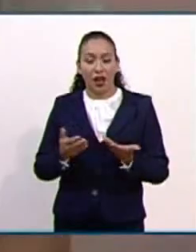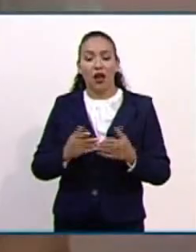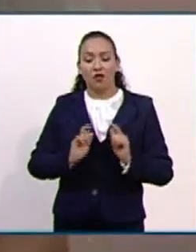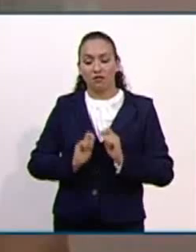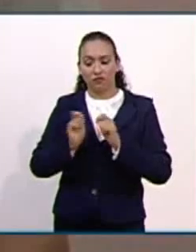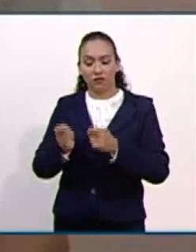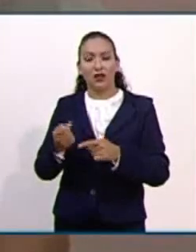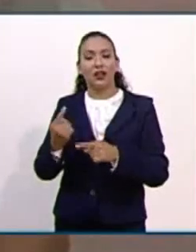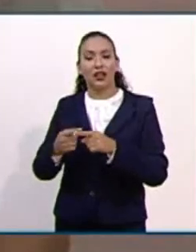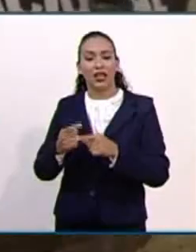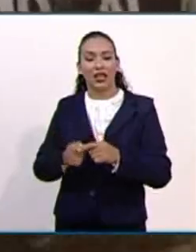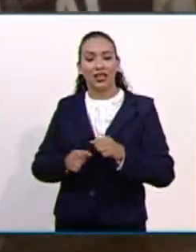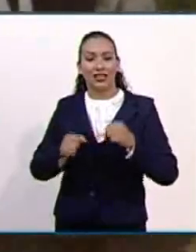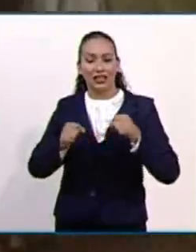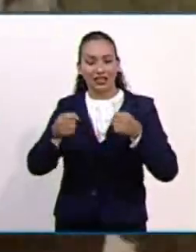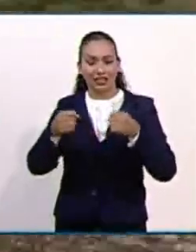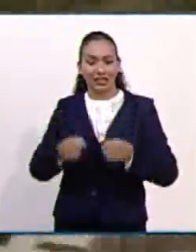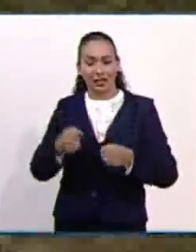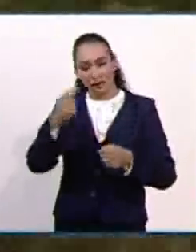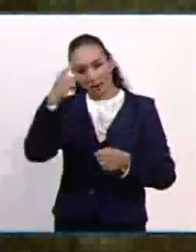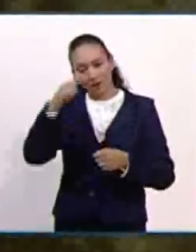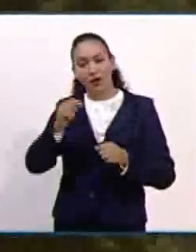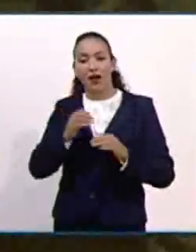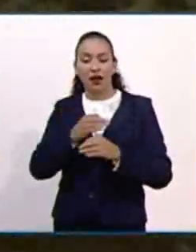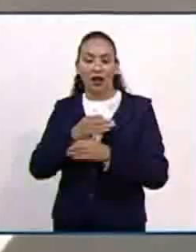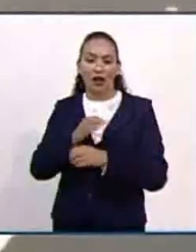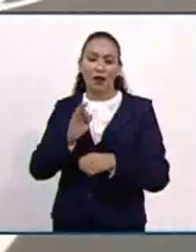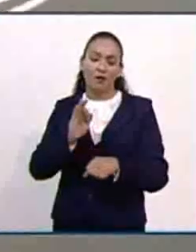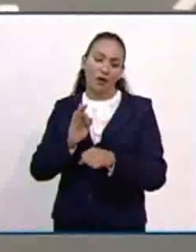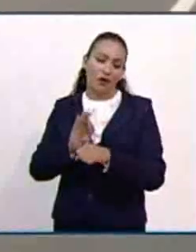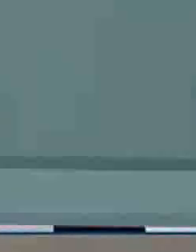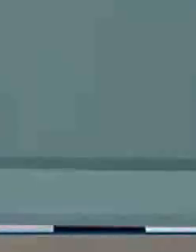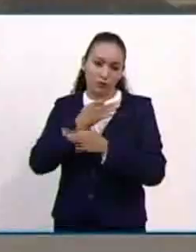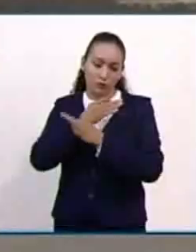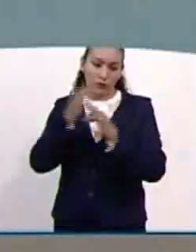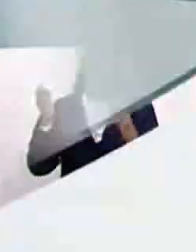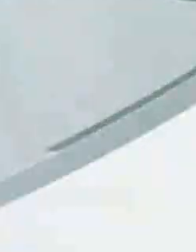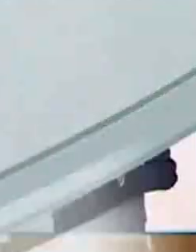de la Secretaría de Seguridad Pública.